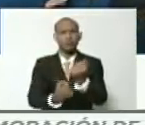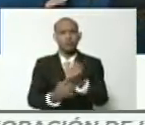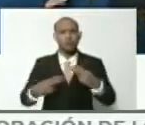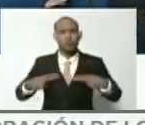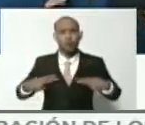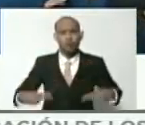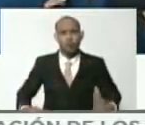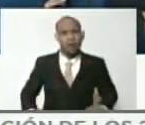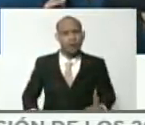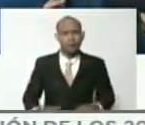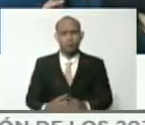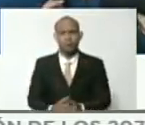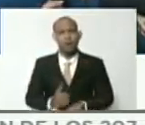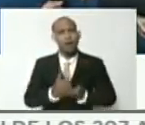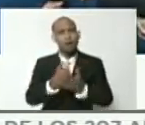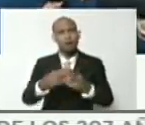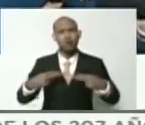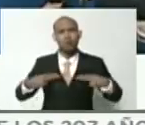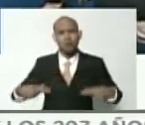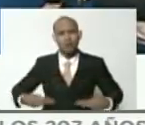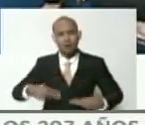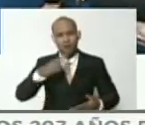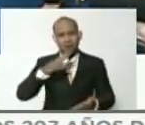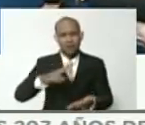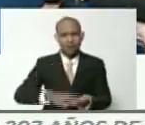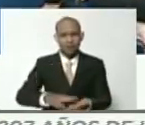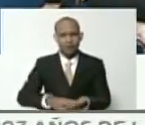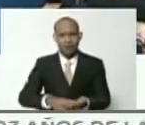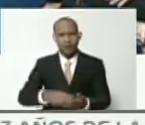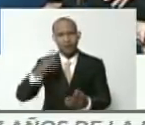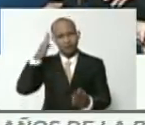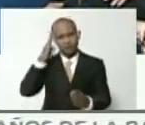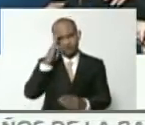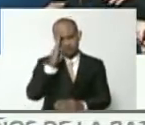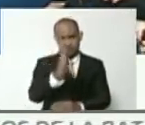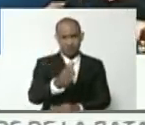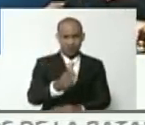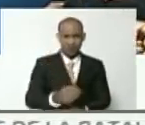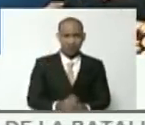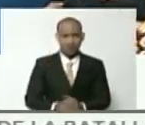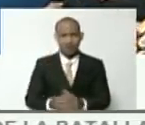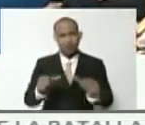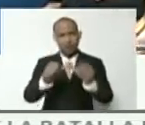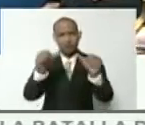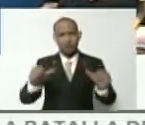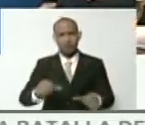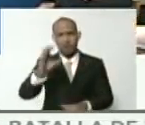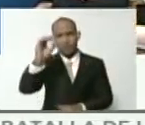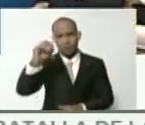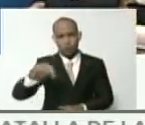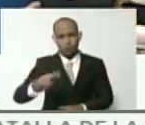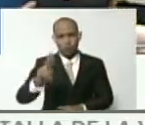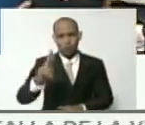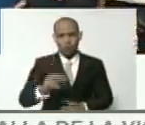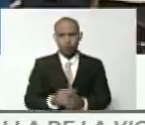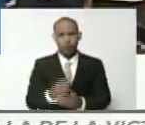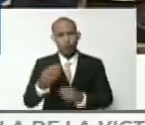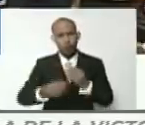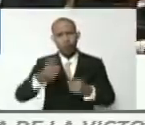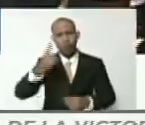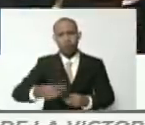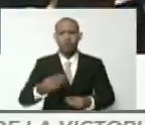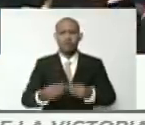humanitario, a la ayuda humanitaria verdadera, directa, del sistema de Naciones Unidas, como debe ser.